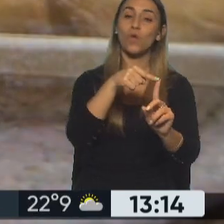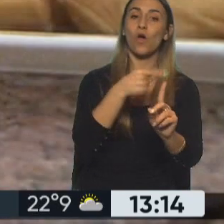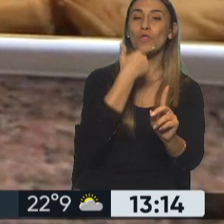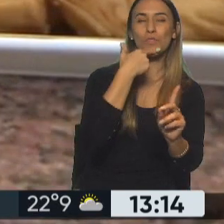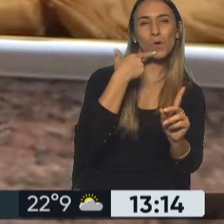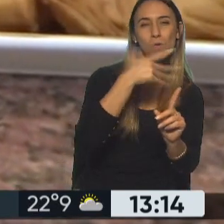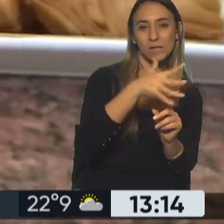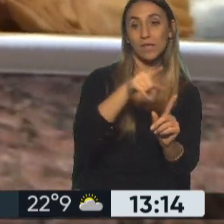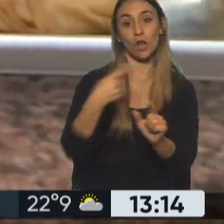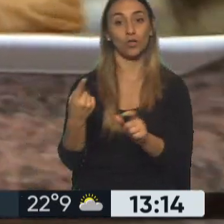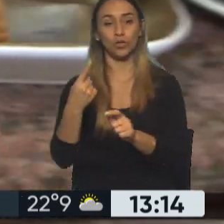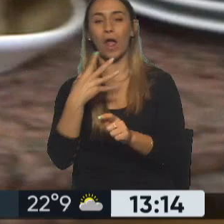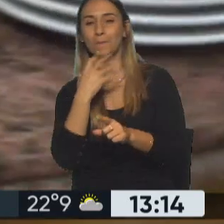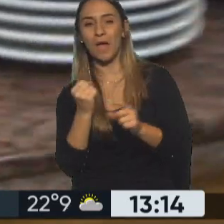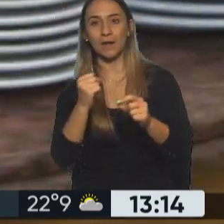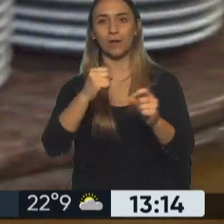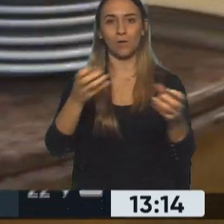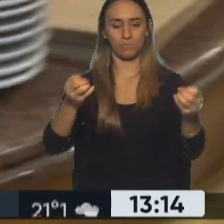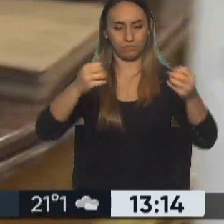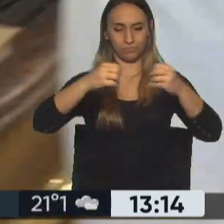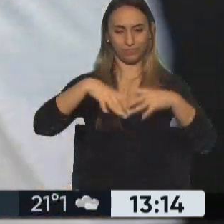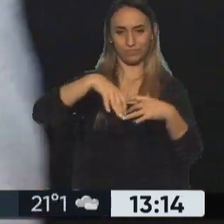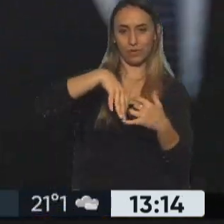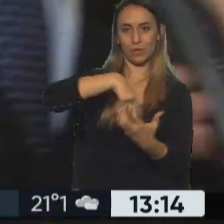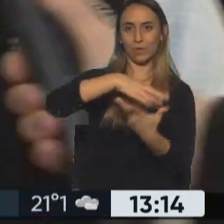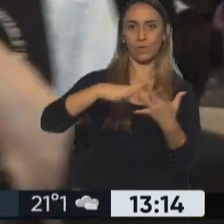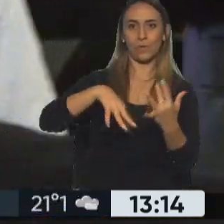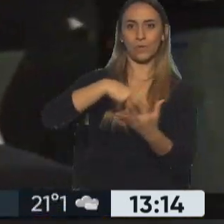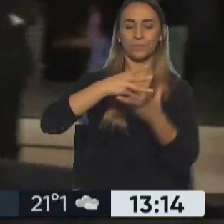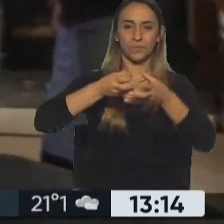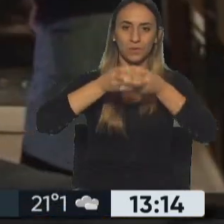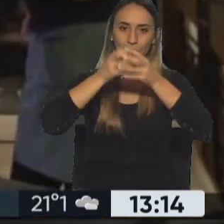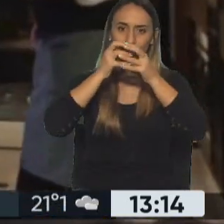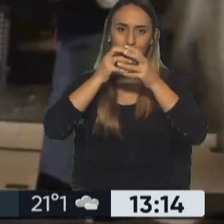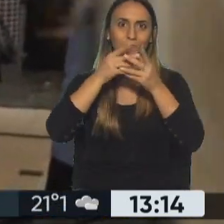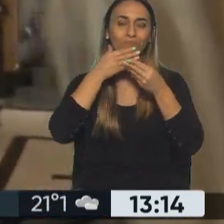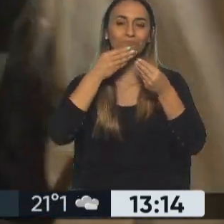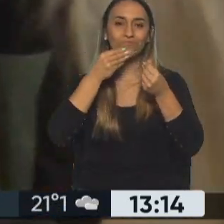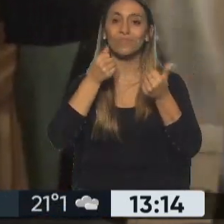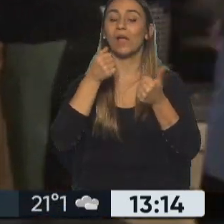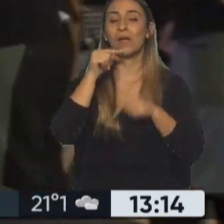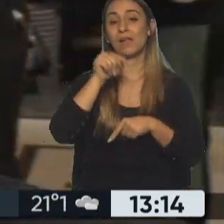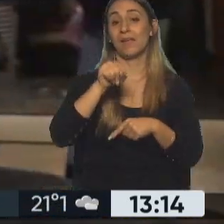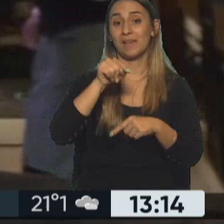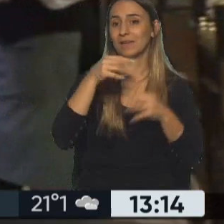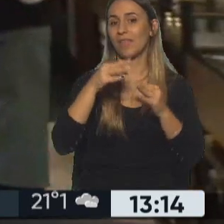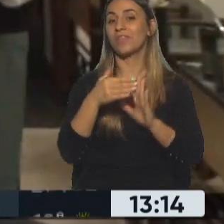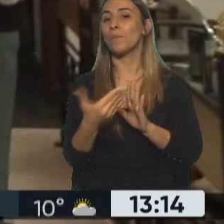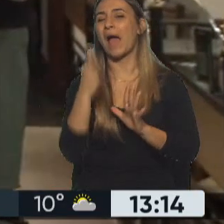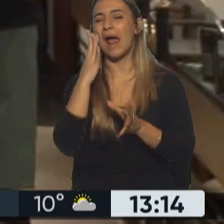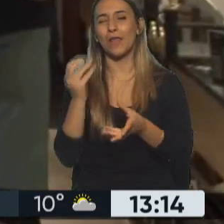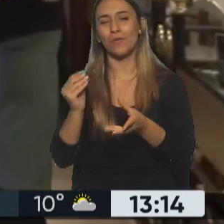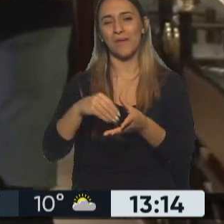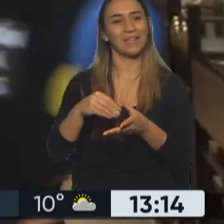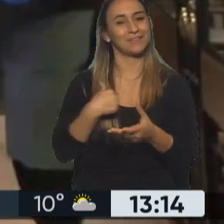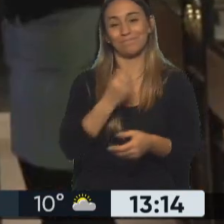un cacao semi amargo que se hace se fusionan para que salga el chocolate lo que lleva después no se lo